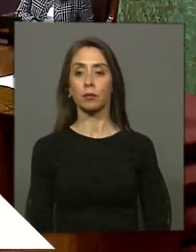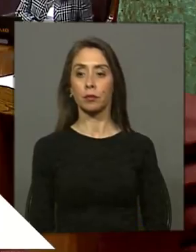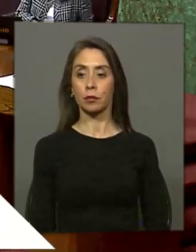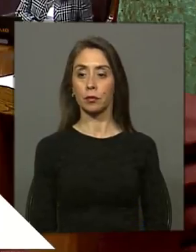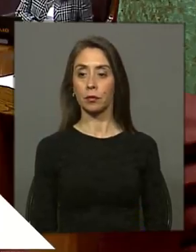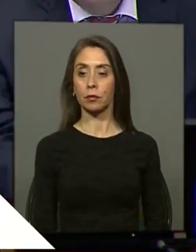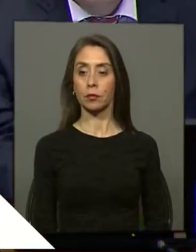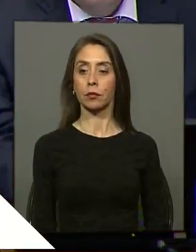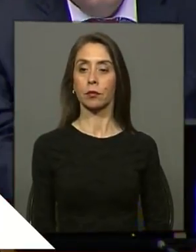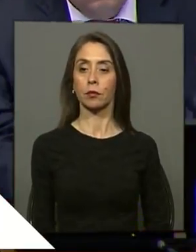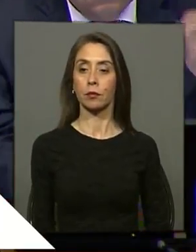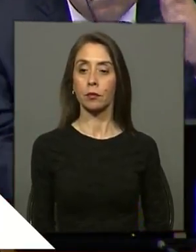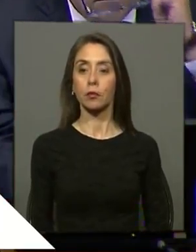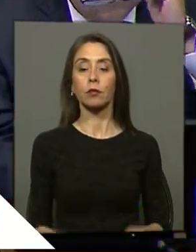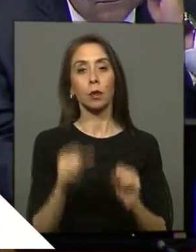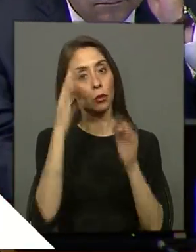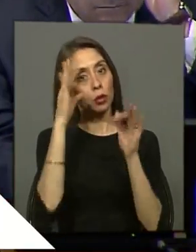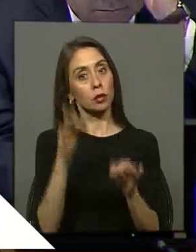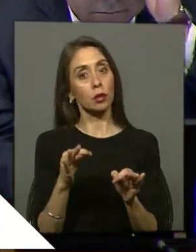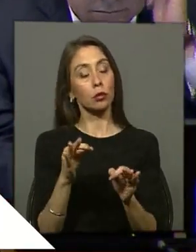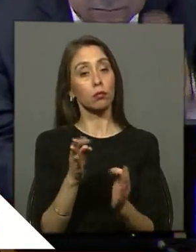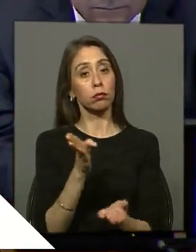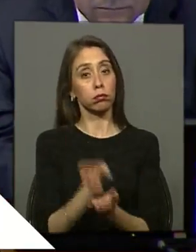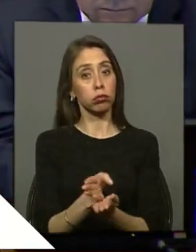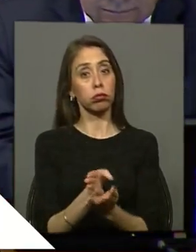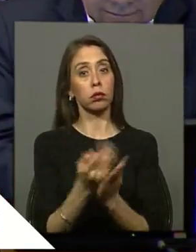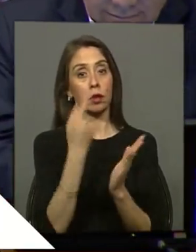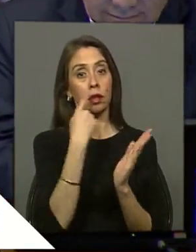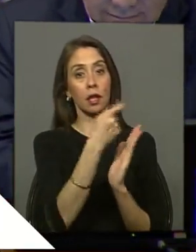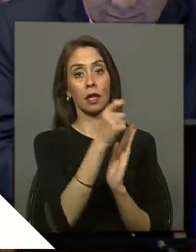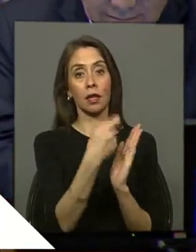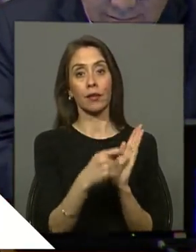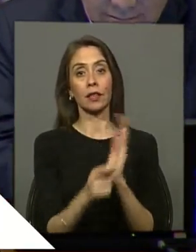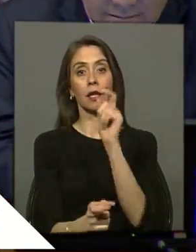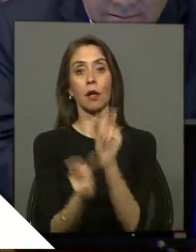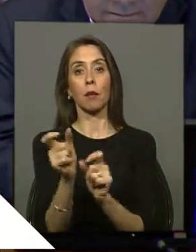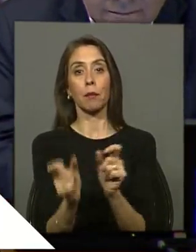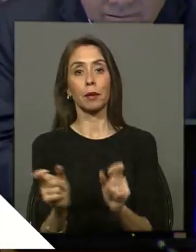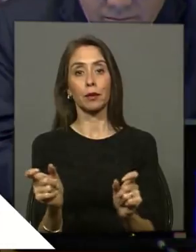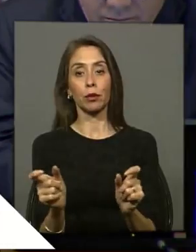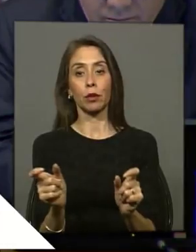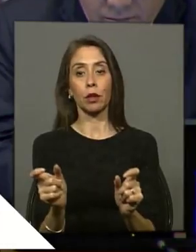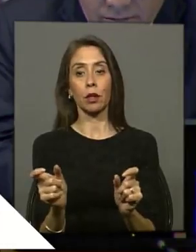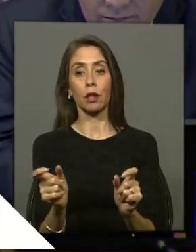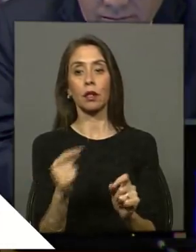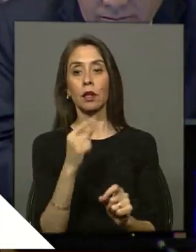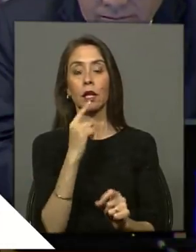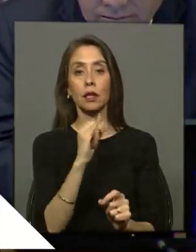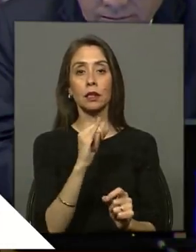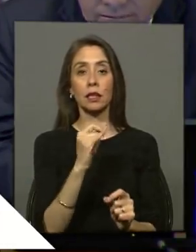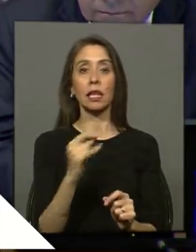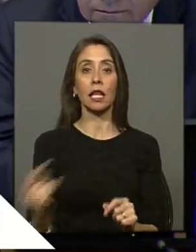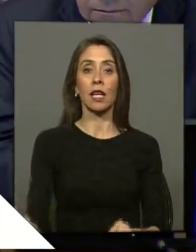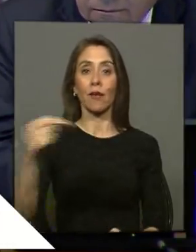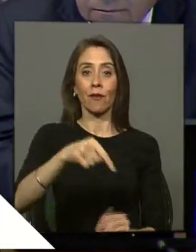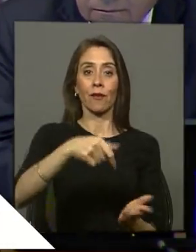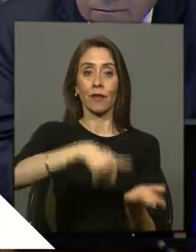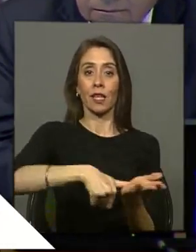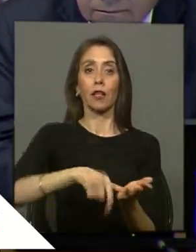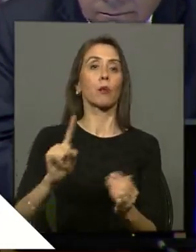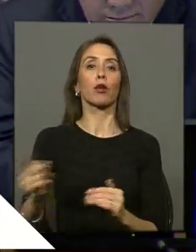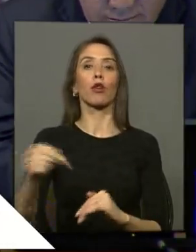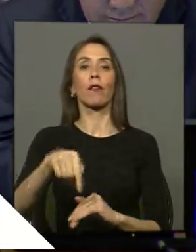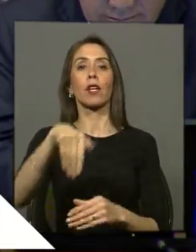vamos a tomar la medida de rigor haciendo la revisión de las personas que expresaron su asistencia y que no van a concurrir en las